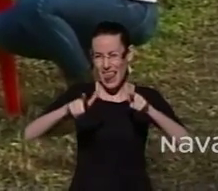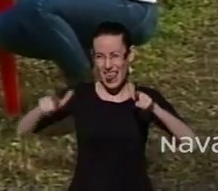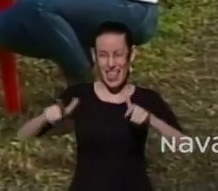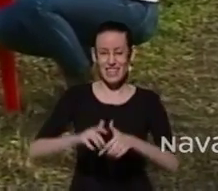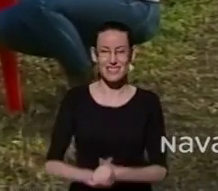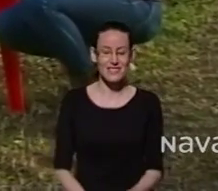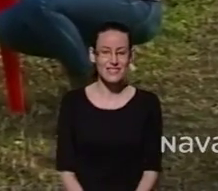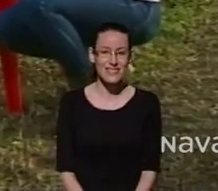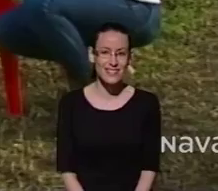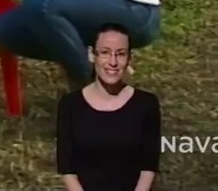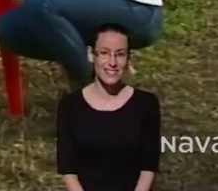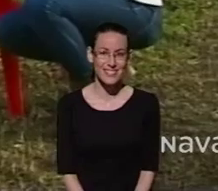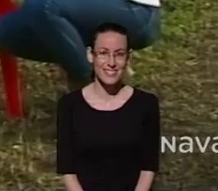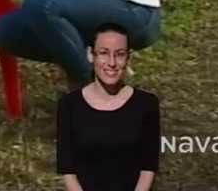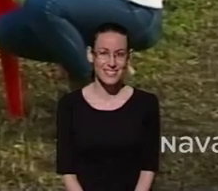Arranca.